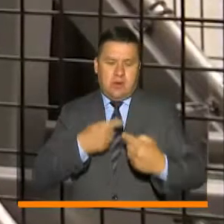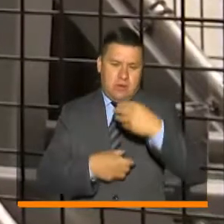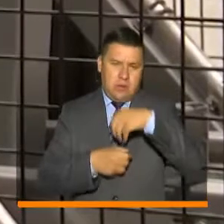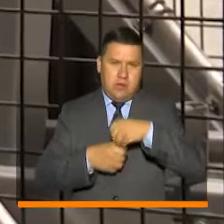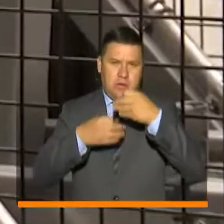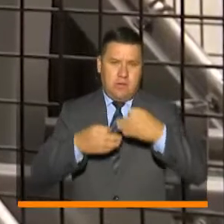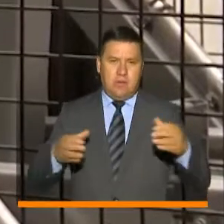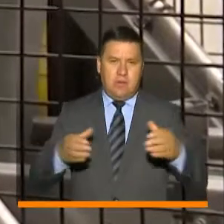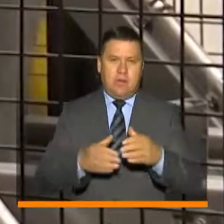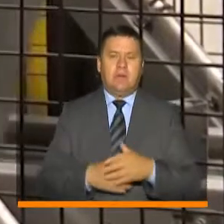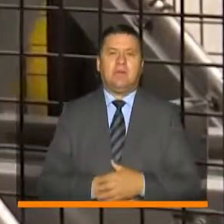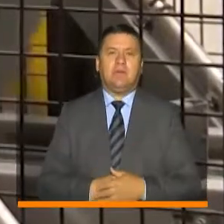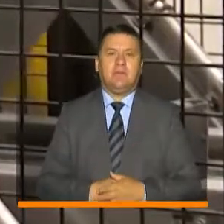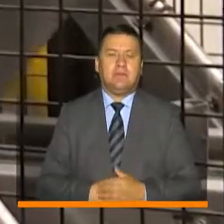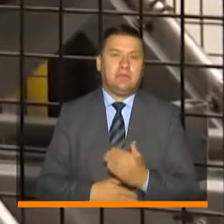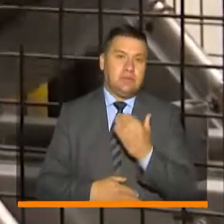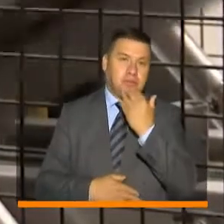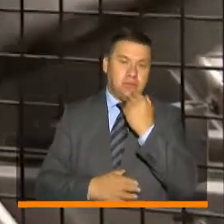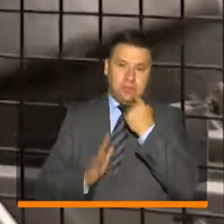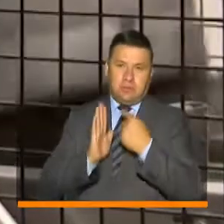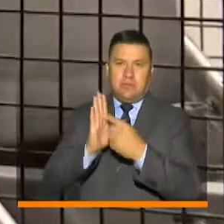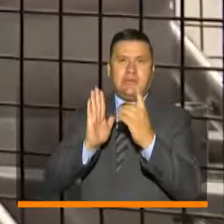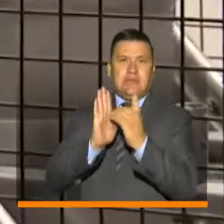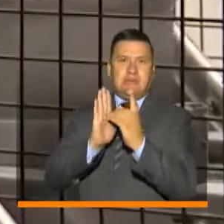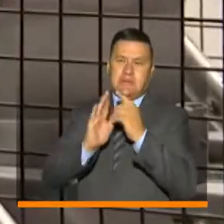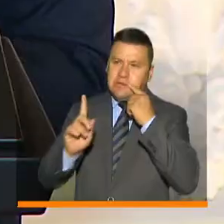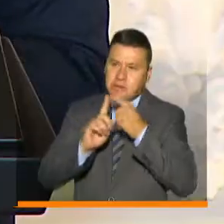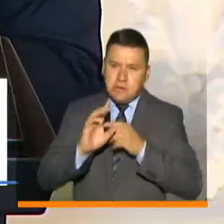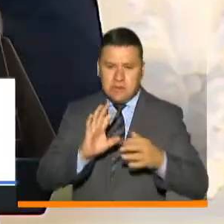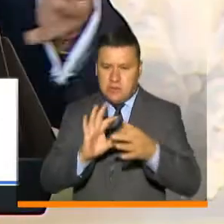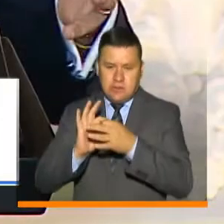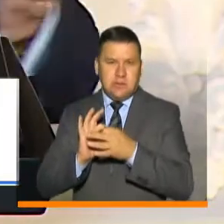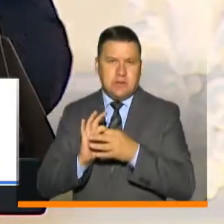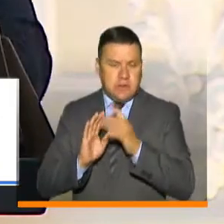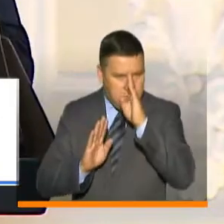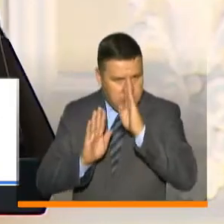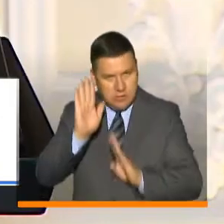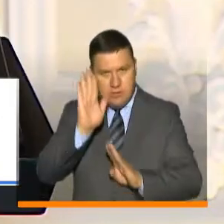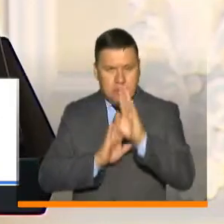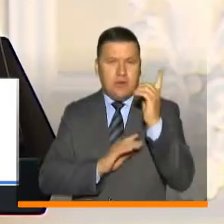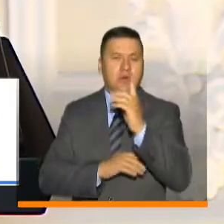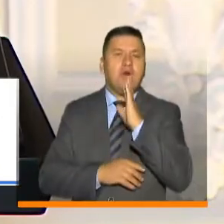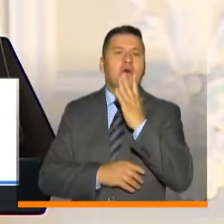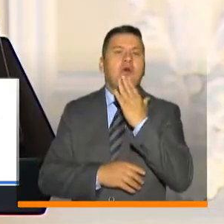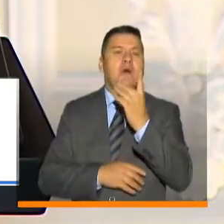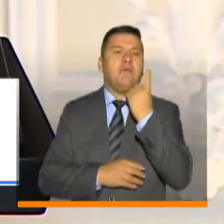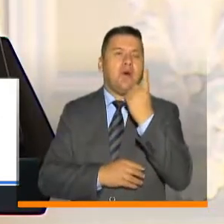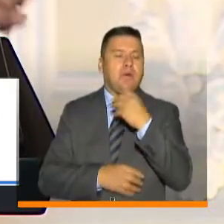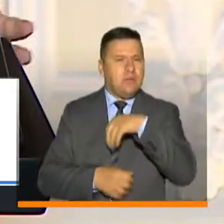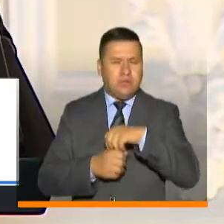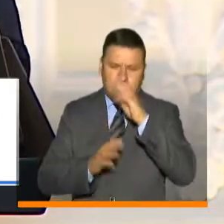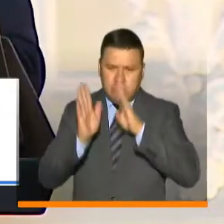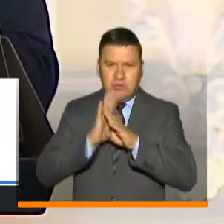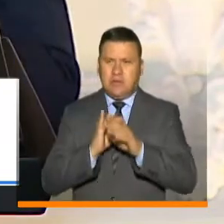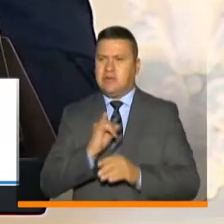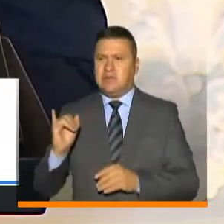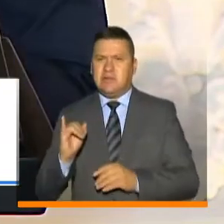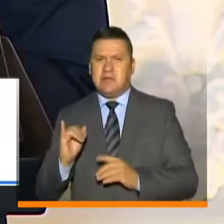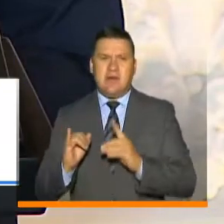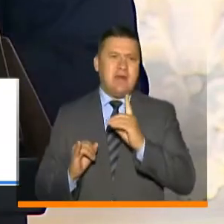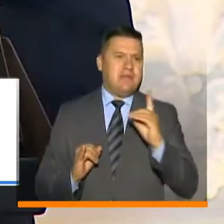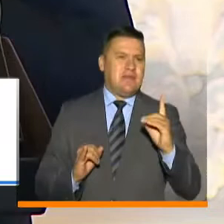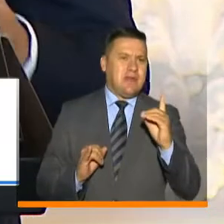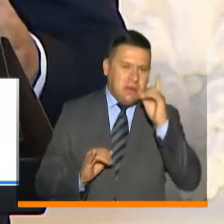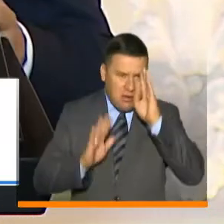y formalización. Yo creo que este decreto muestra que se trabaja en equipo y el emprendimiento no tiene color político. El emprendimiento no es ni de izquierda, ni es de